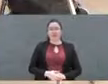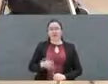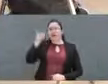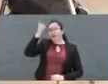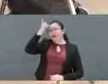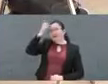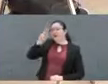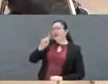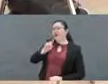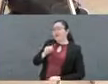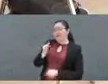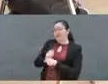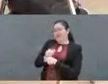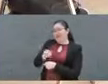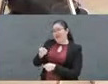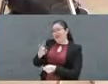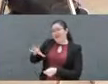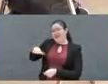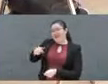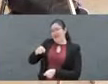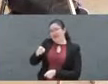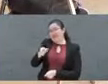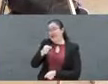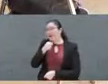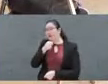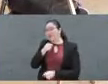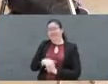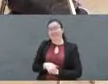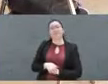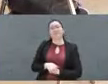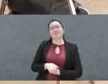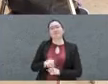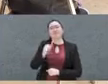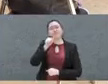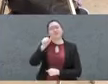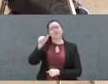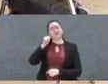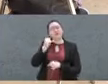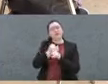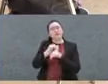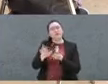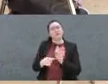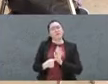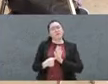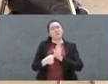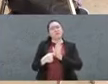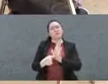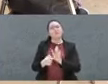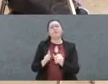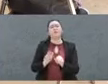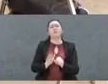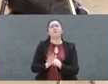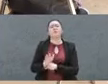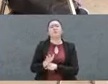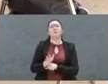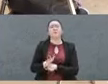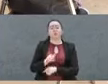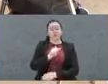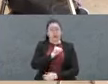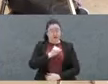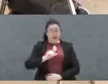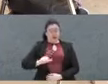aprovechando que tomó el micrófono, ayer en un boletín informativo se nos dio a conocer que los